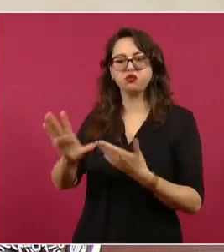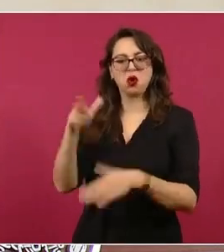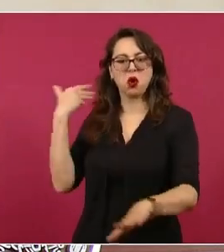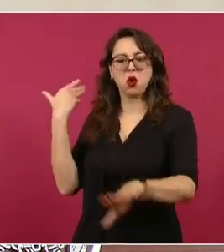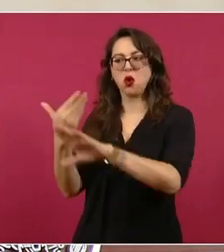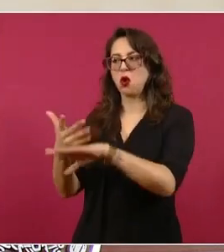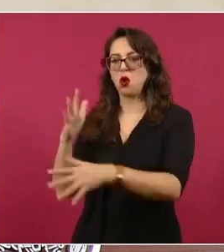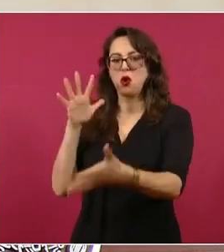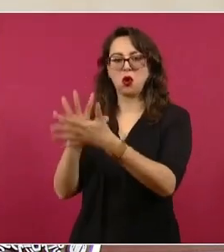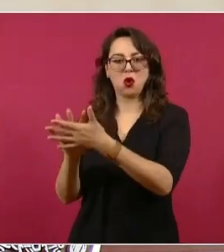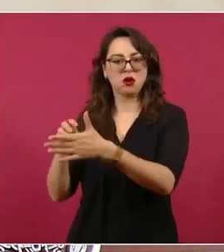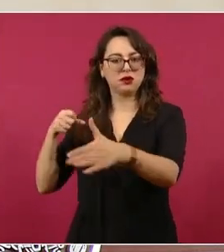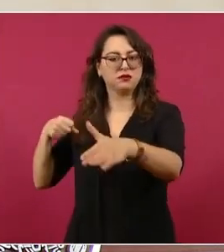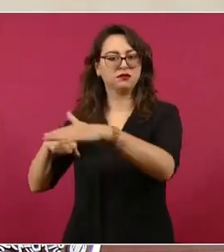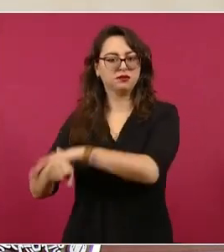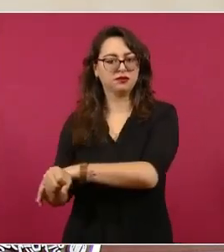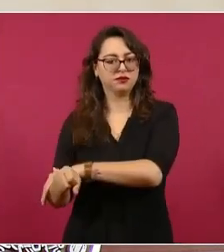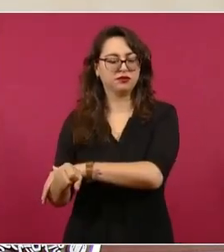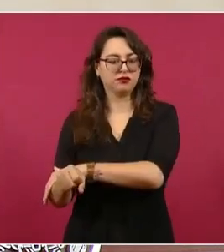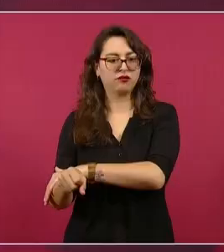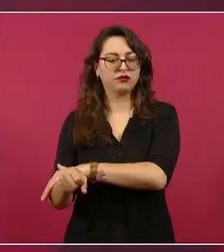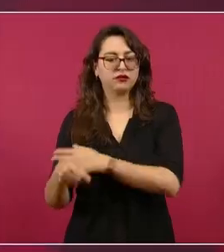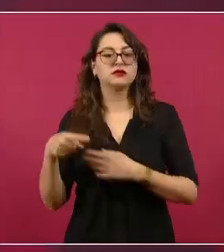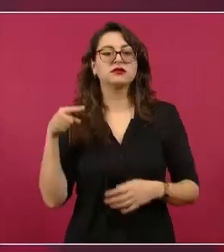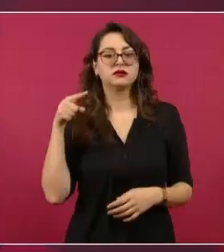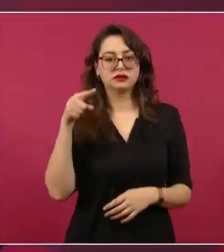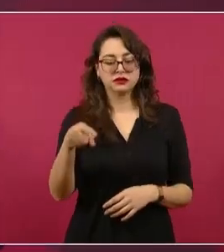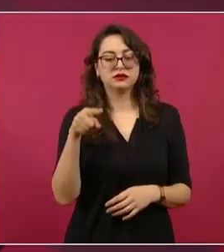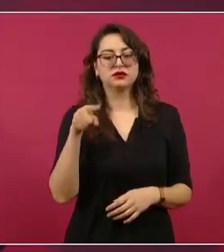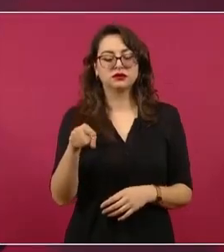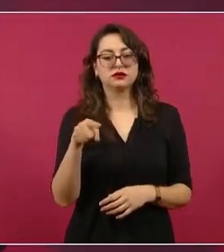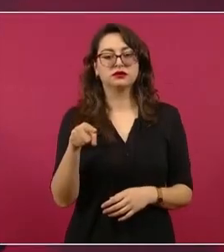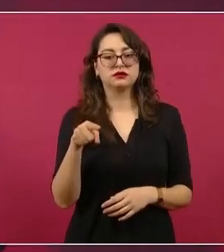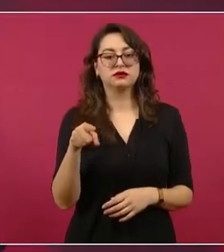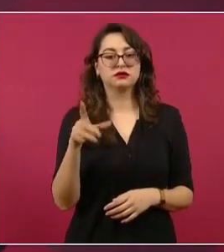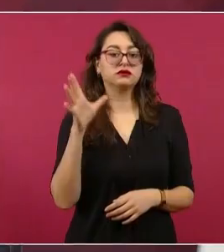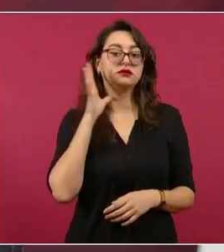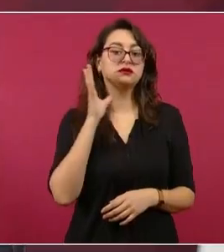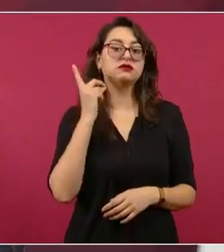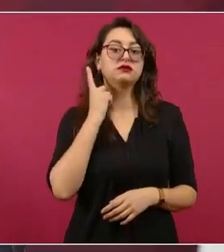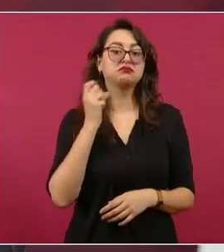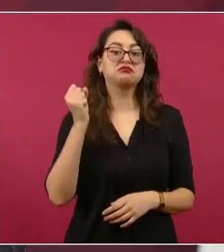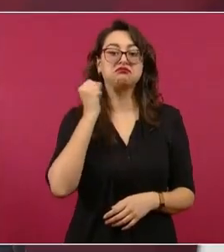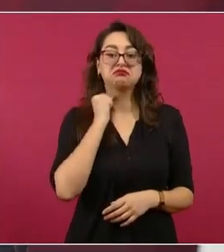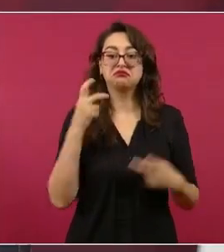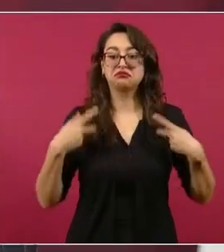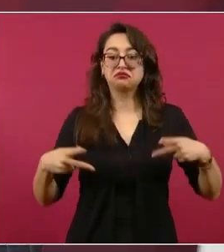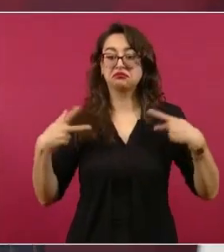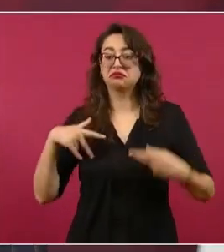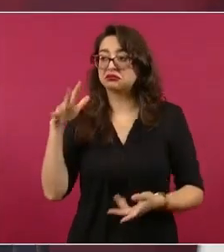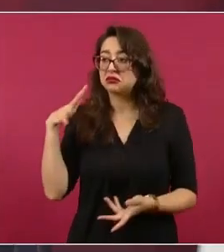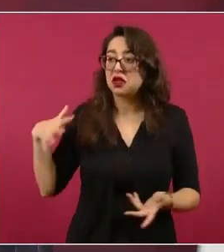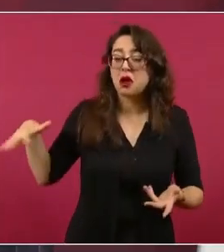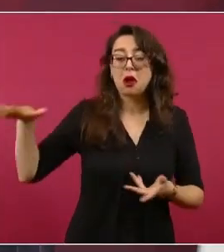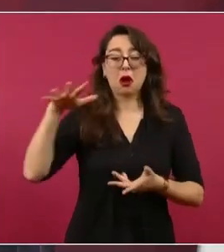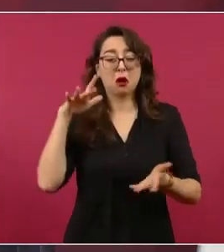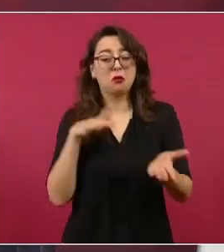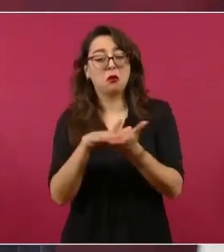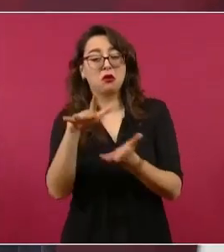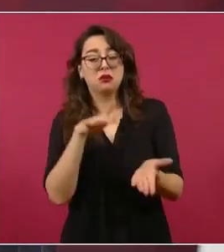inició el juicio amañado para encarcelarlo, debe de tener como el